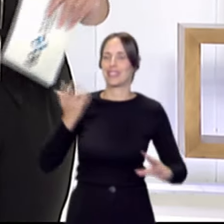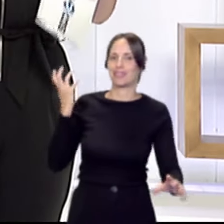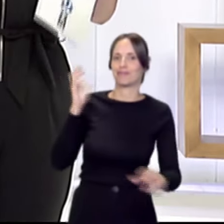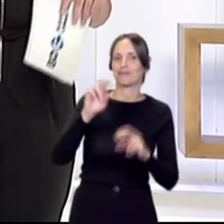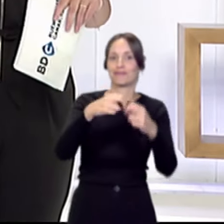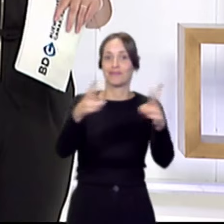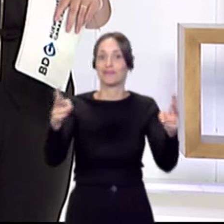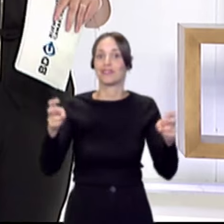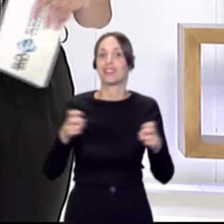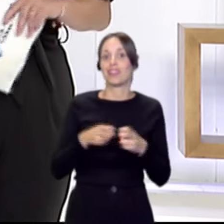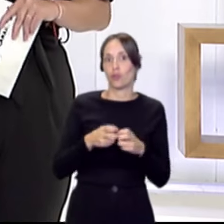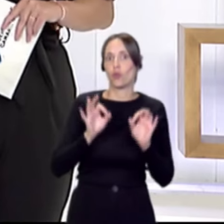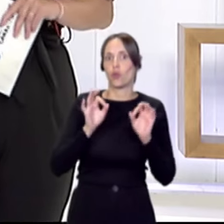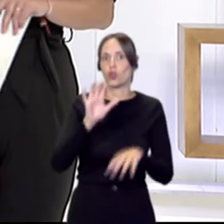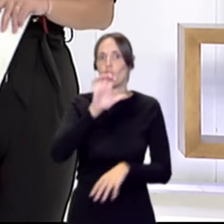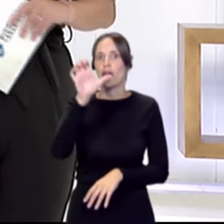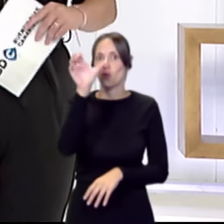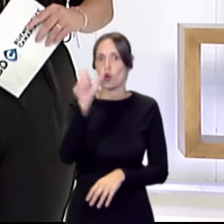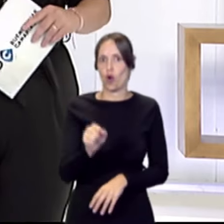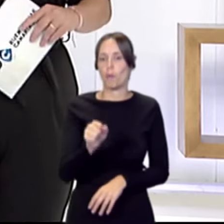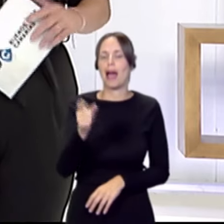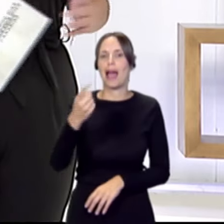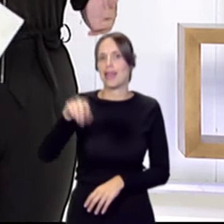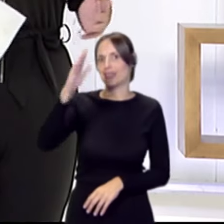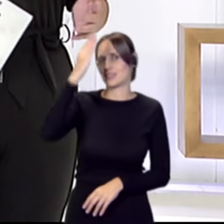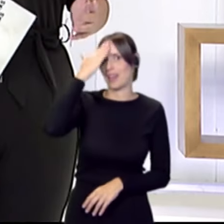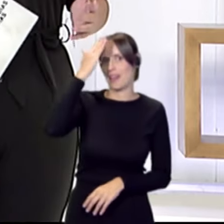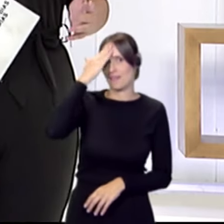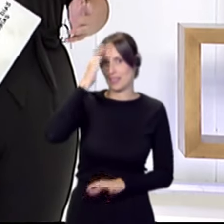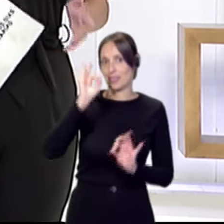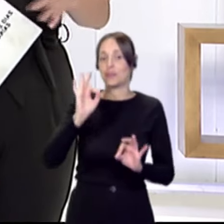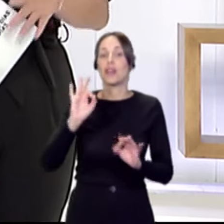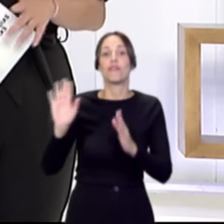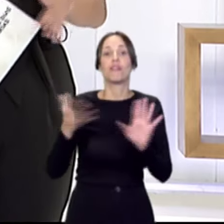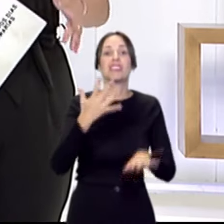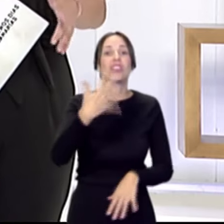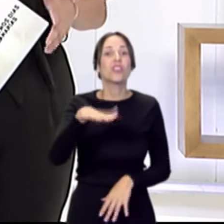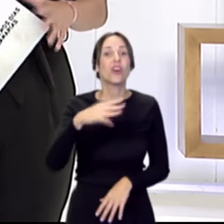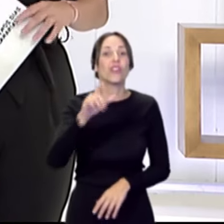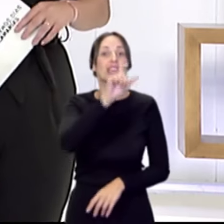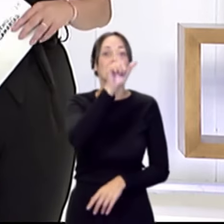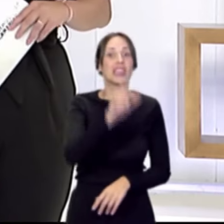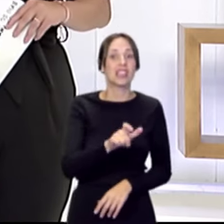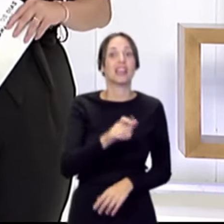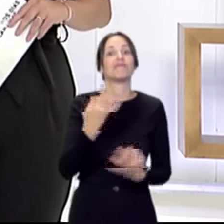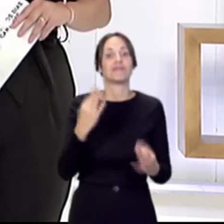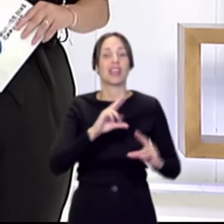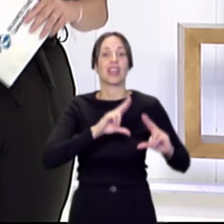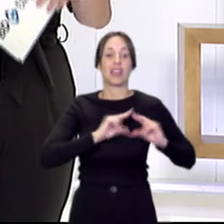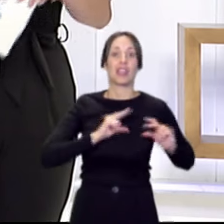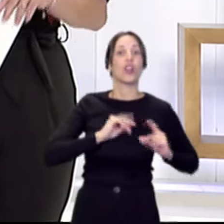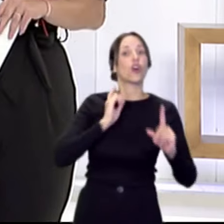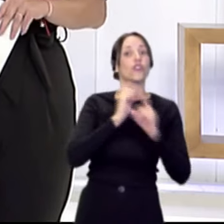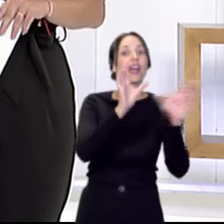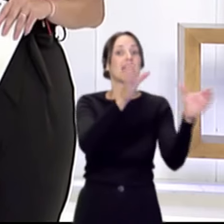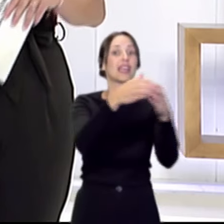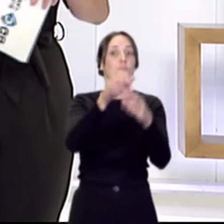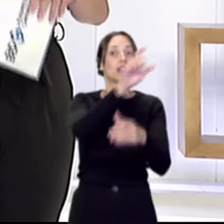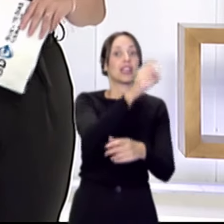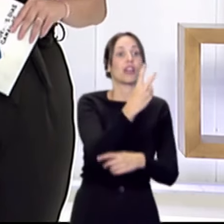de Waterpolo, a donde llegan como cabezas de serie. La fase se disputa en Italia y enfrenta a las isleñas con 2 equipos italianos y